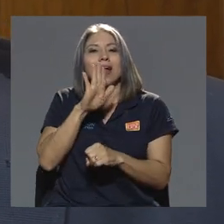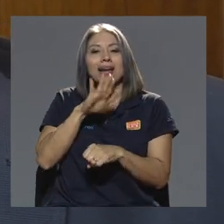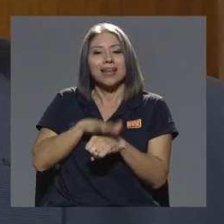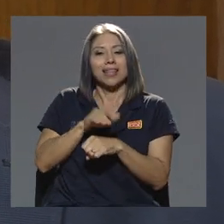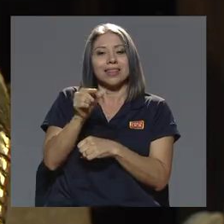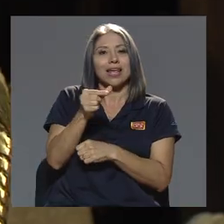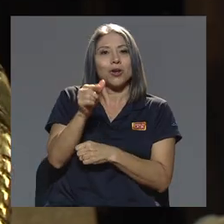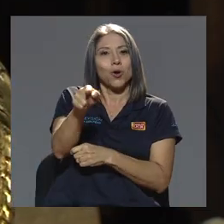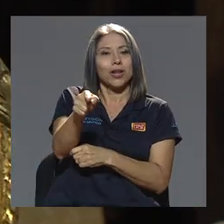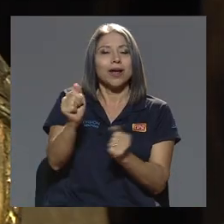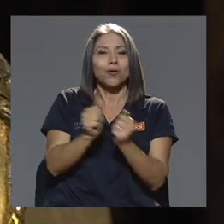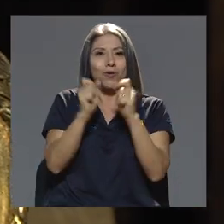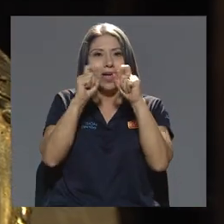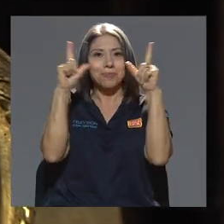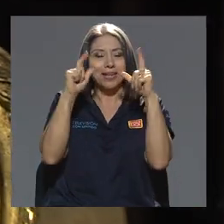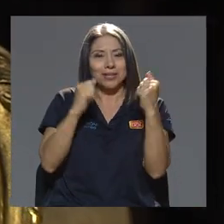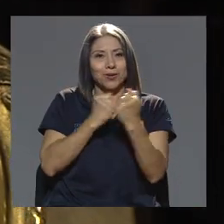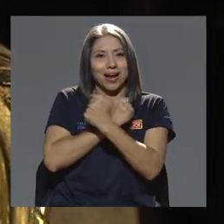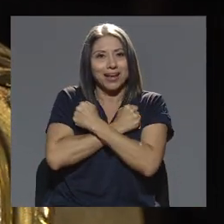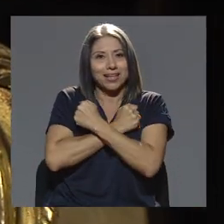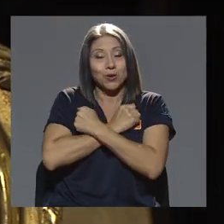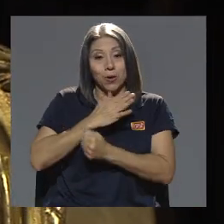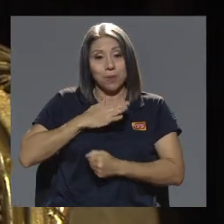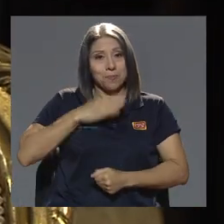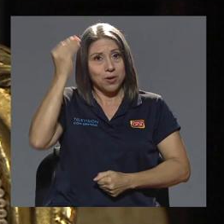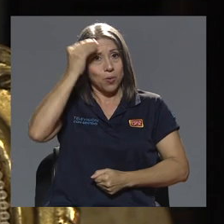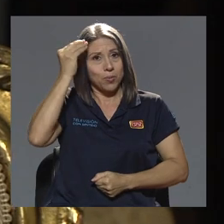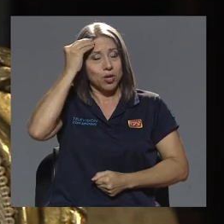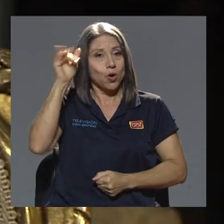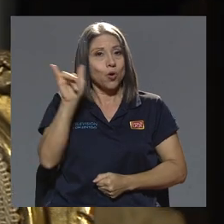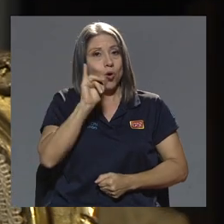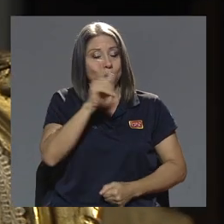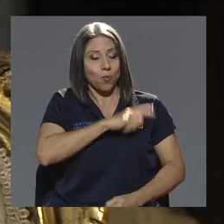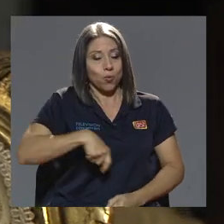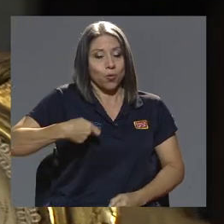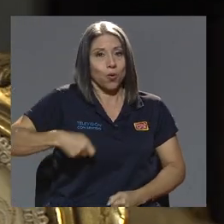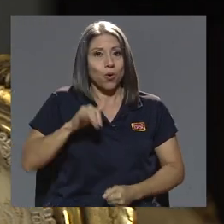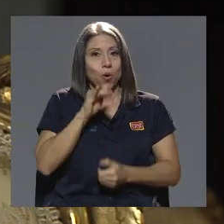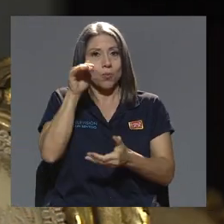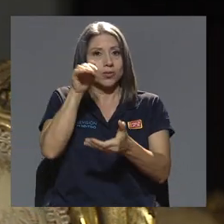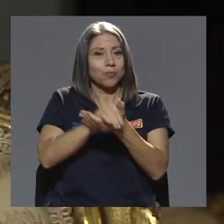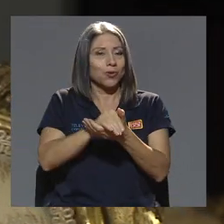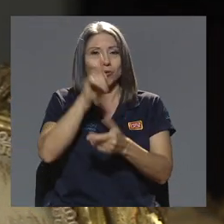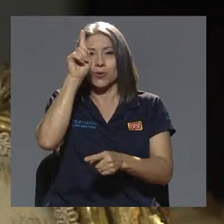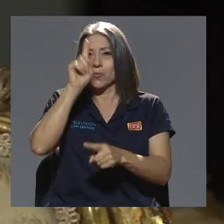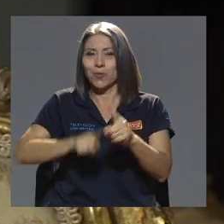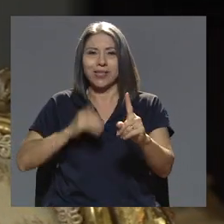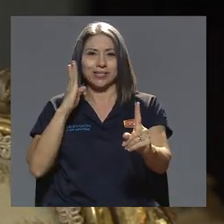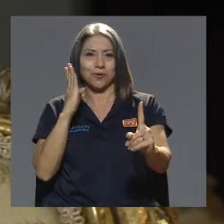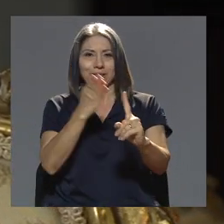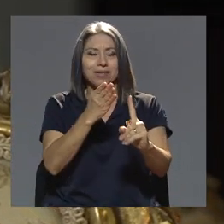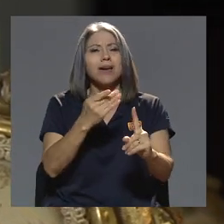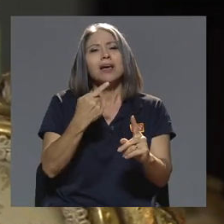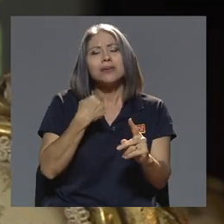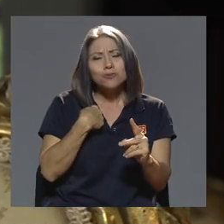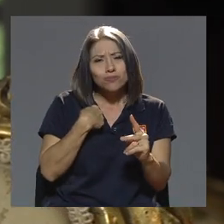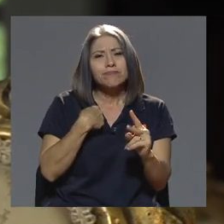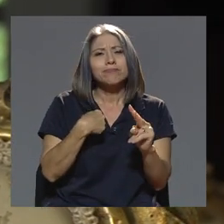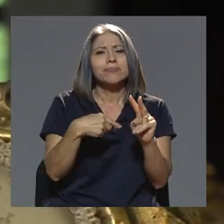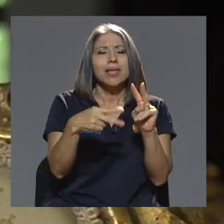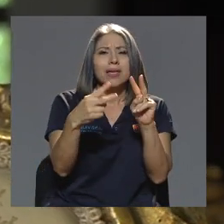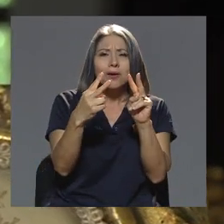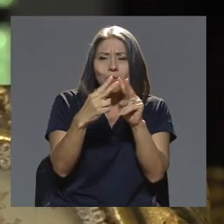cariño. Mi opinión como gobernante y como esposo no puede, obviamente, ser objetiva. He conocido